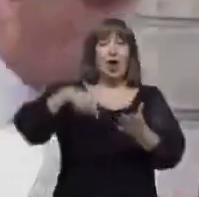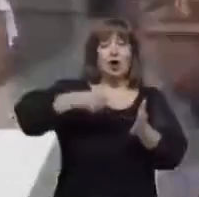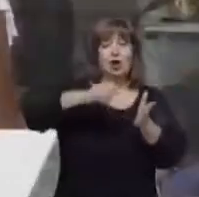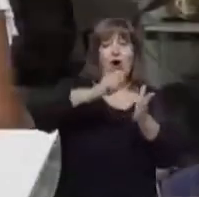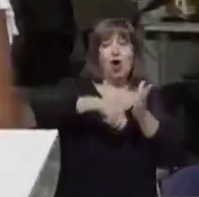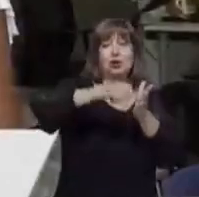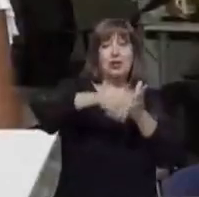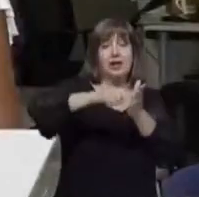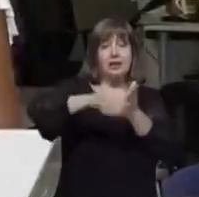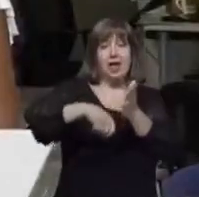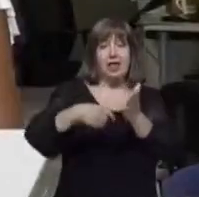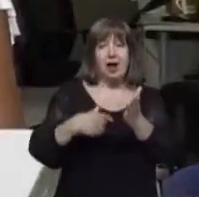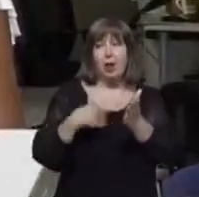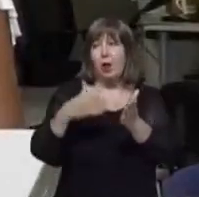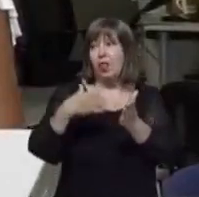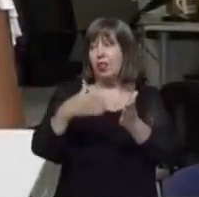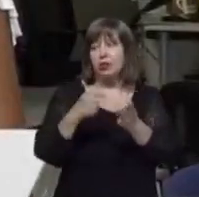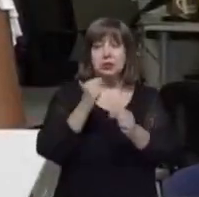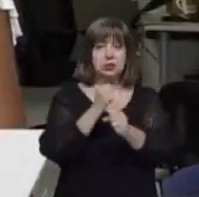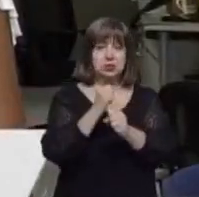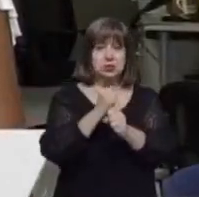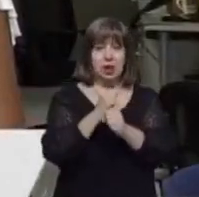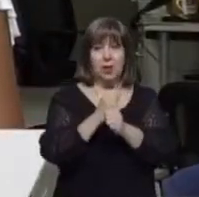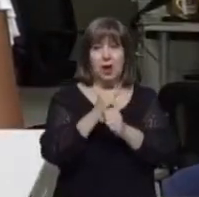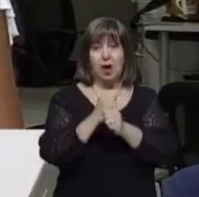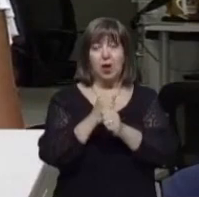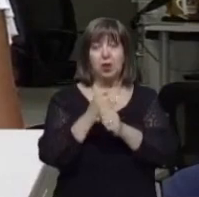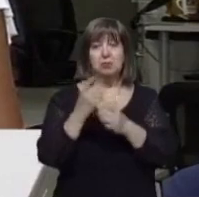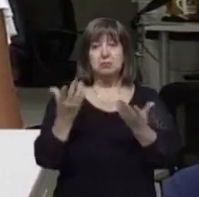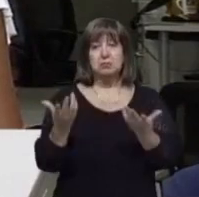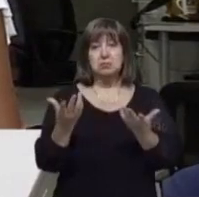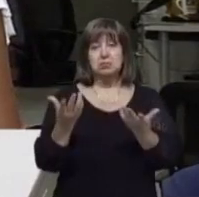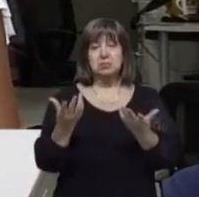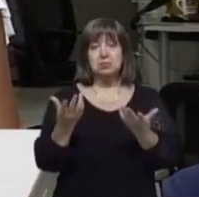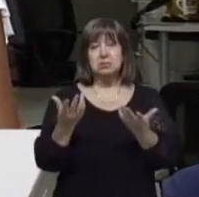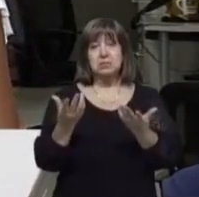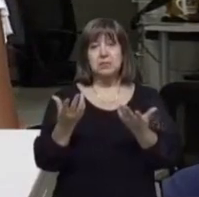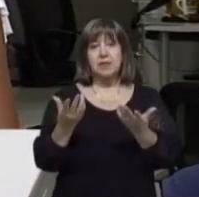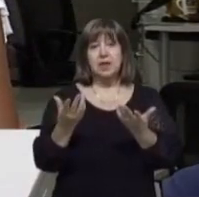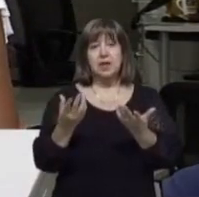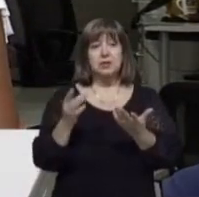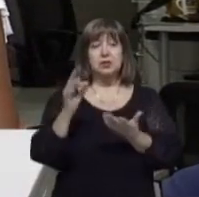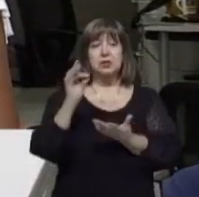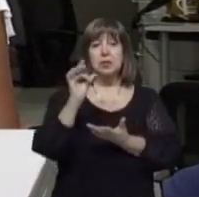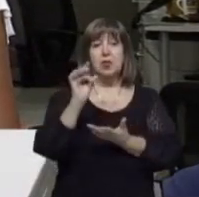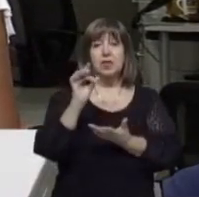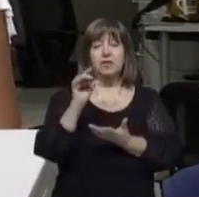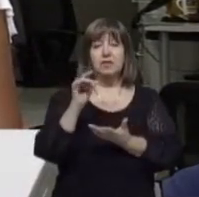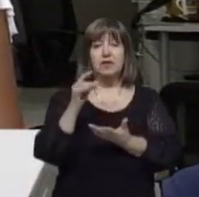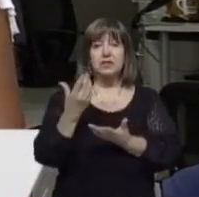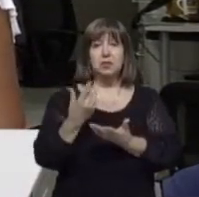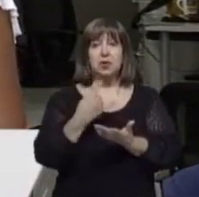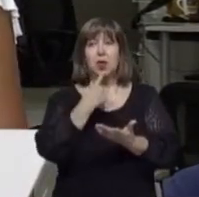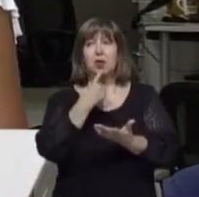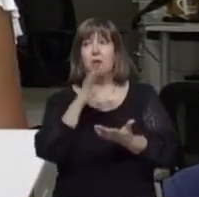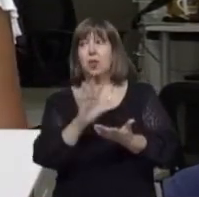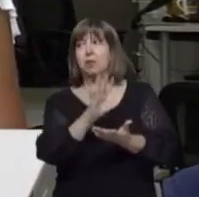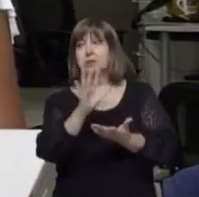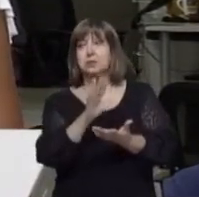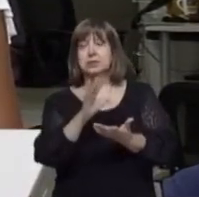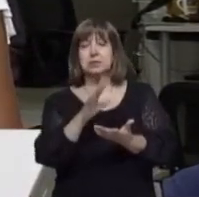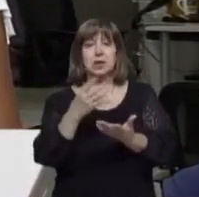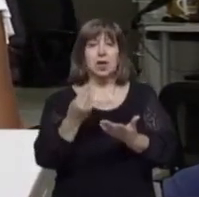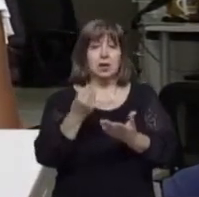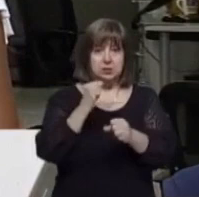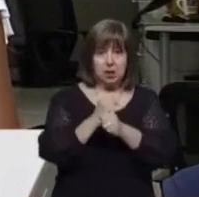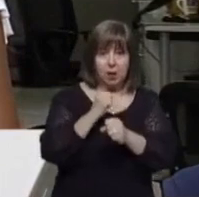no saben hasta cuándo van a tener el lugar en el Instituto Nacional. Entonces por ahí es muy difícil trabajar con esa incertidumbre de